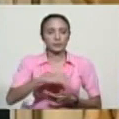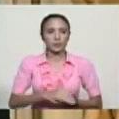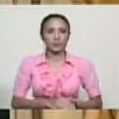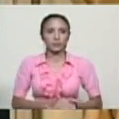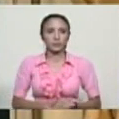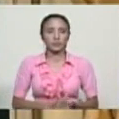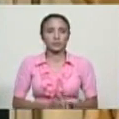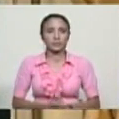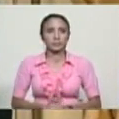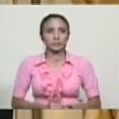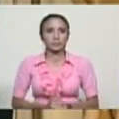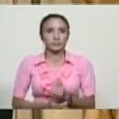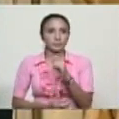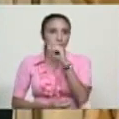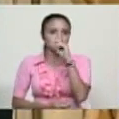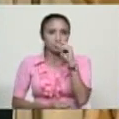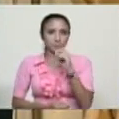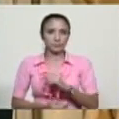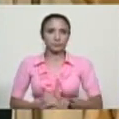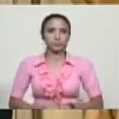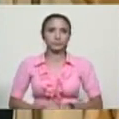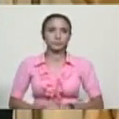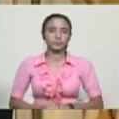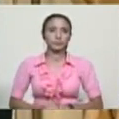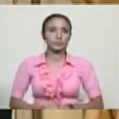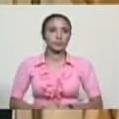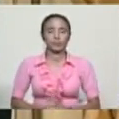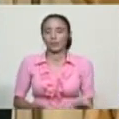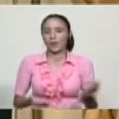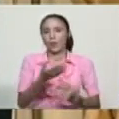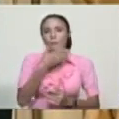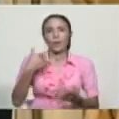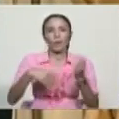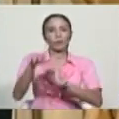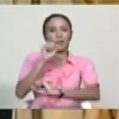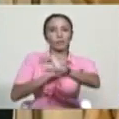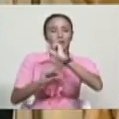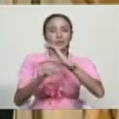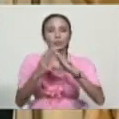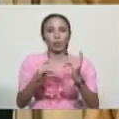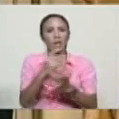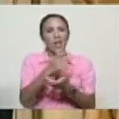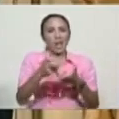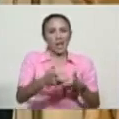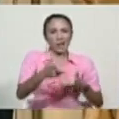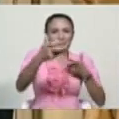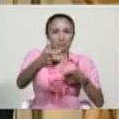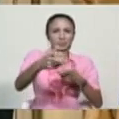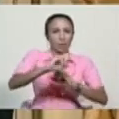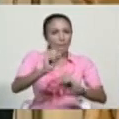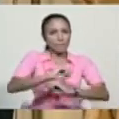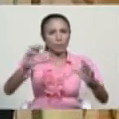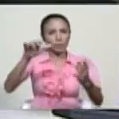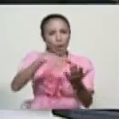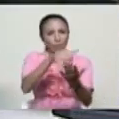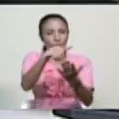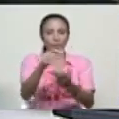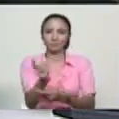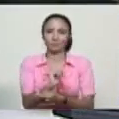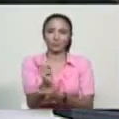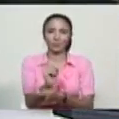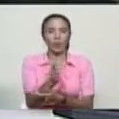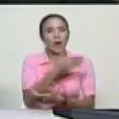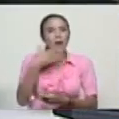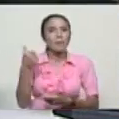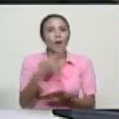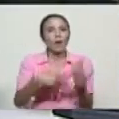No hay mejor arma de defensa. La mejor arma de todos no son los misiles ni los aviones, es la conciencia, los valores,